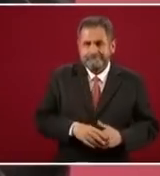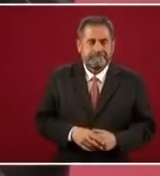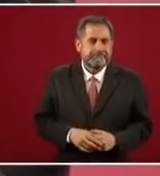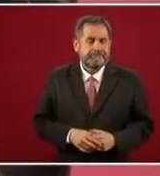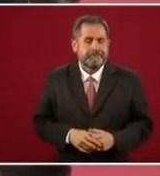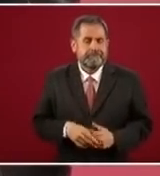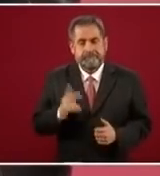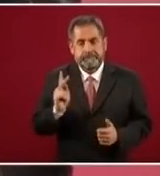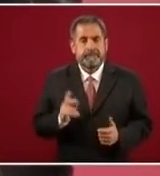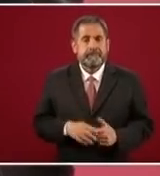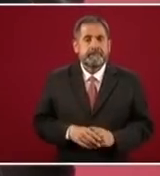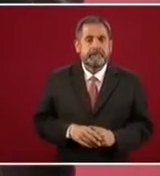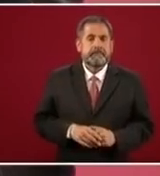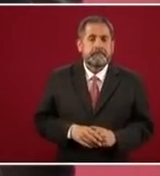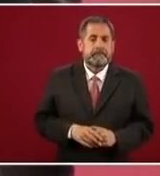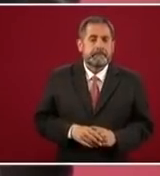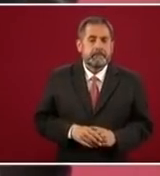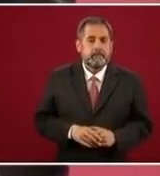pero